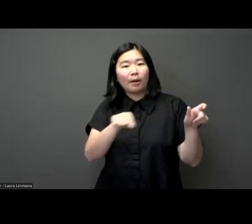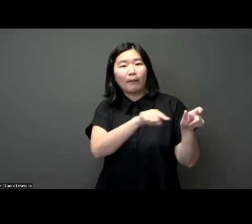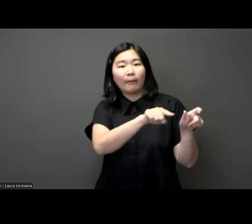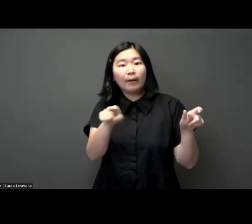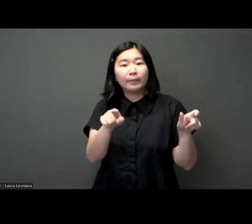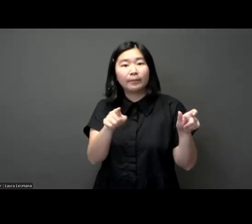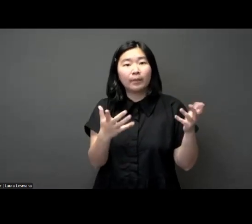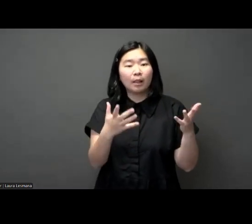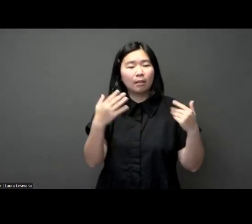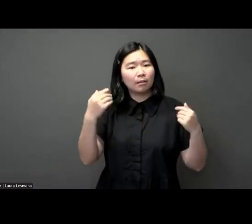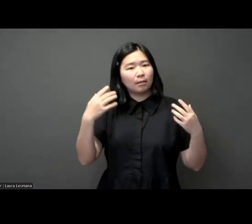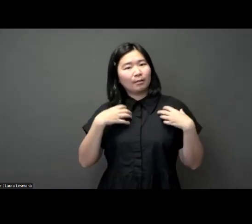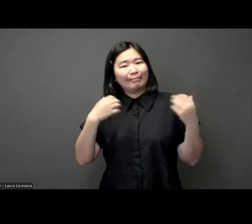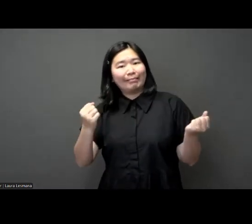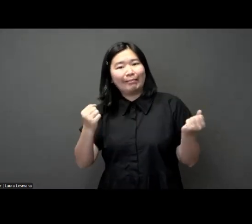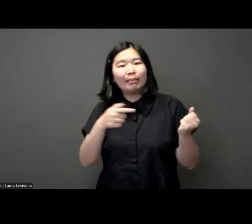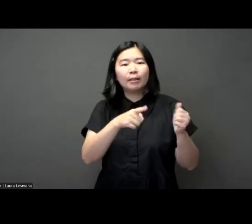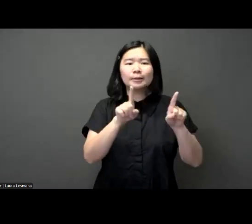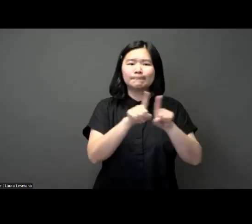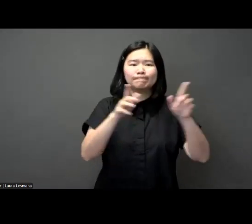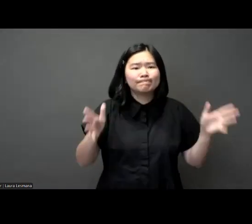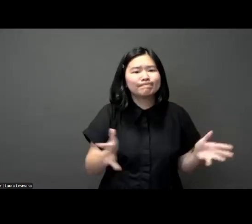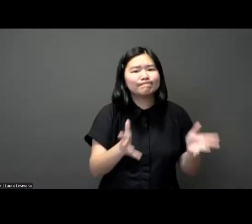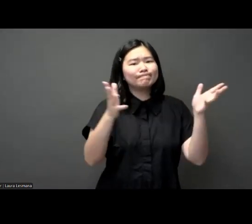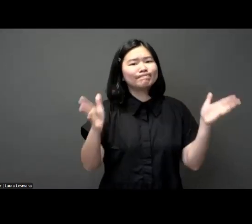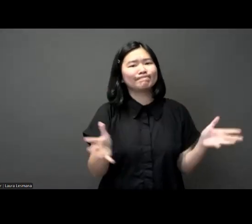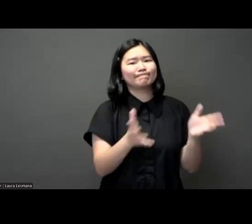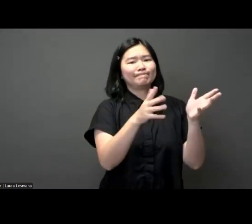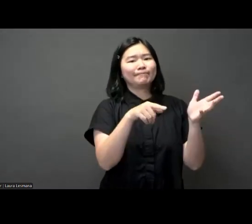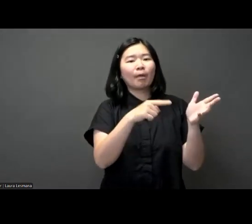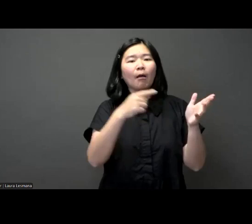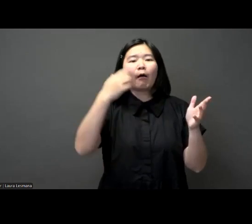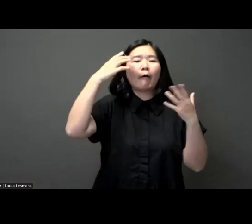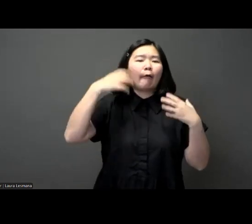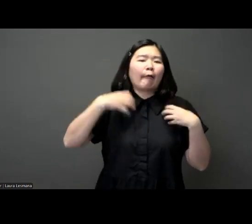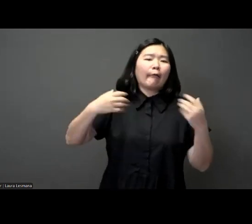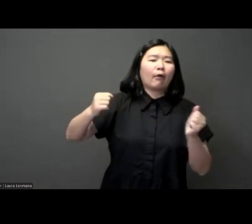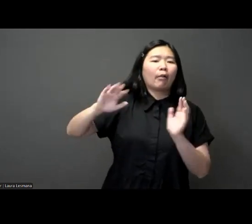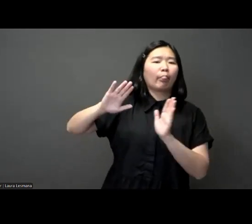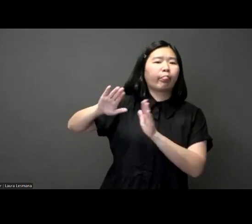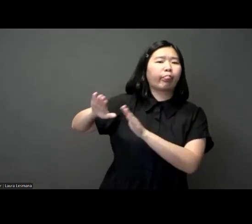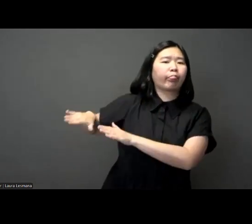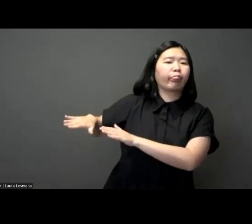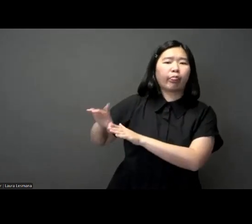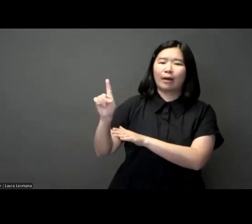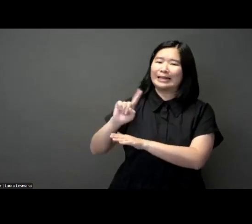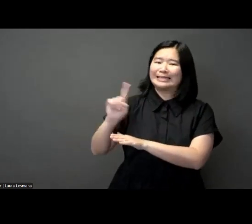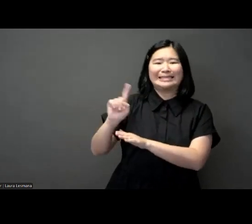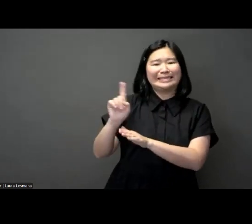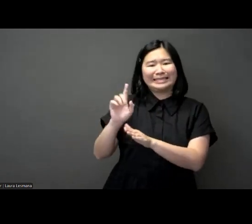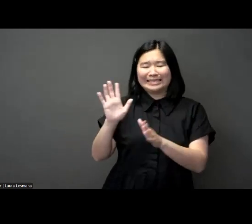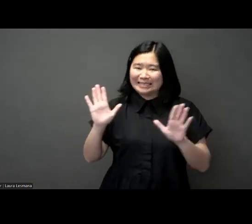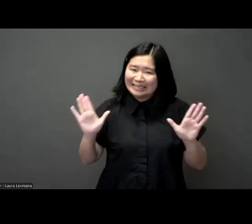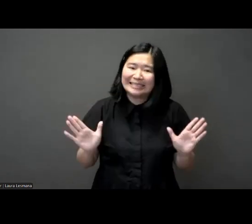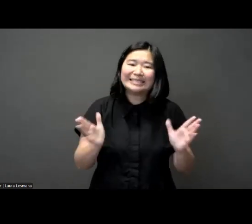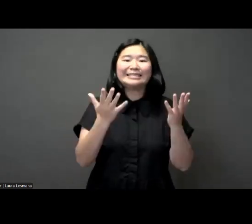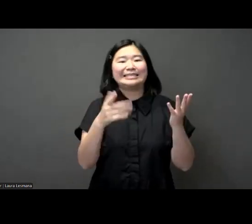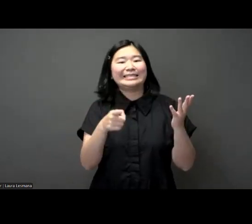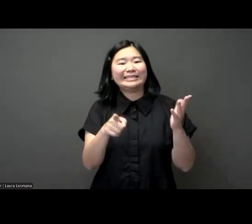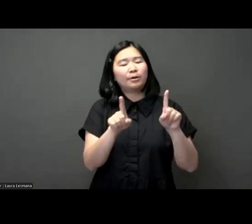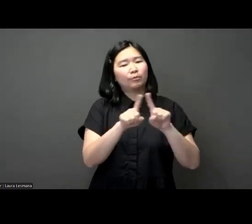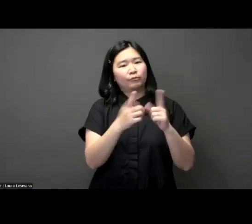el incluir la promoción de la salud como uno de los pilares claves, y nos concentramos en la prevención primaria, por ejemplo, el acceso al agua